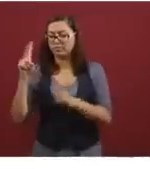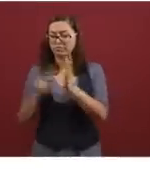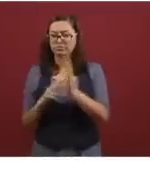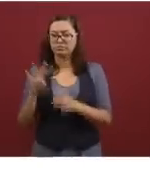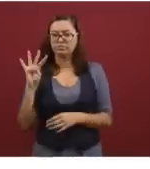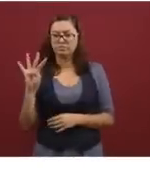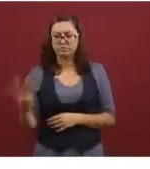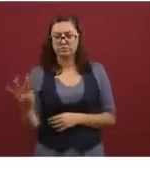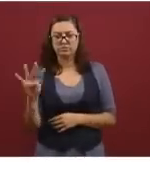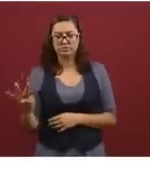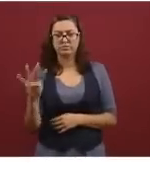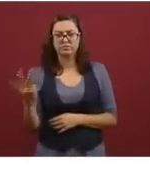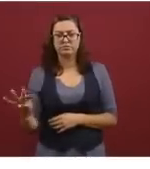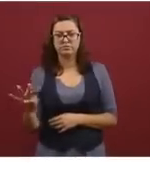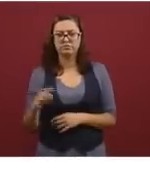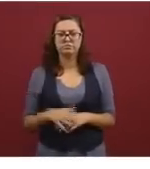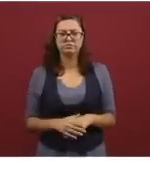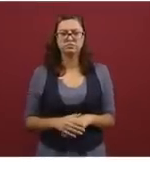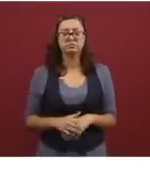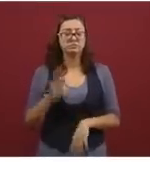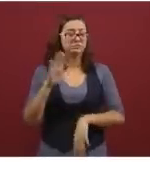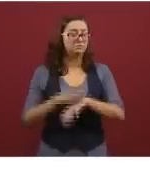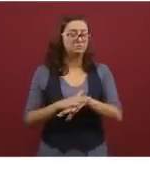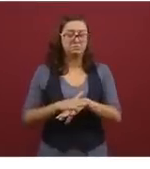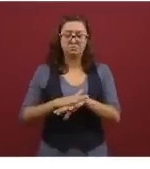2019, que fue la caída más brusca.